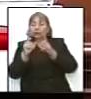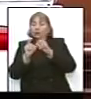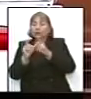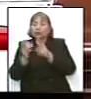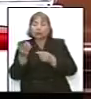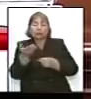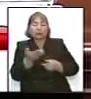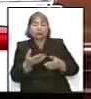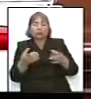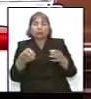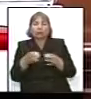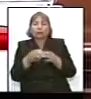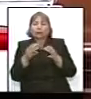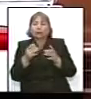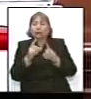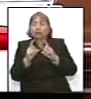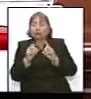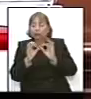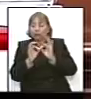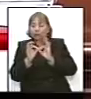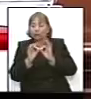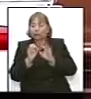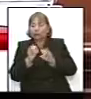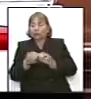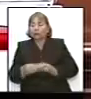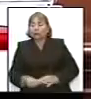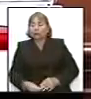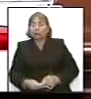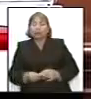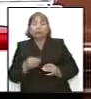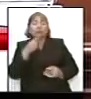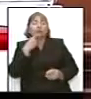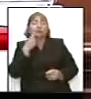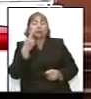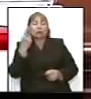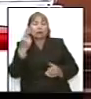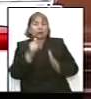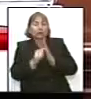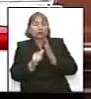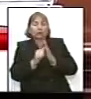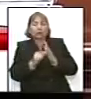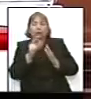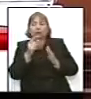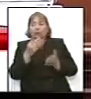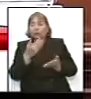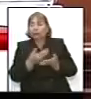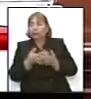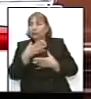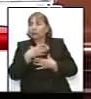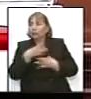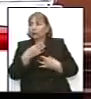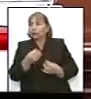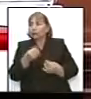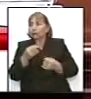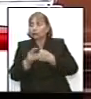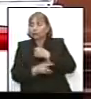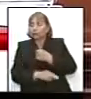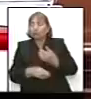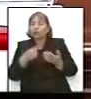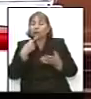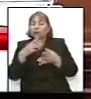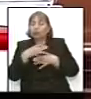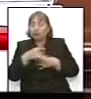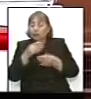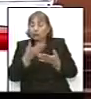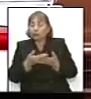Pleno del Congreso la siguiente aclaración. Dice, artículo 1, declaración de interés nacional. Declárase de interés